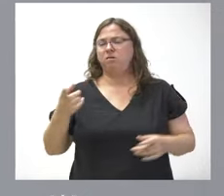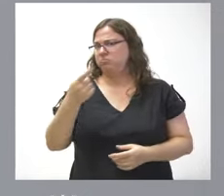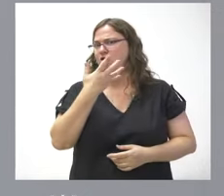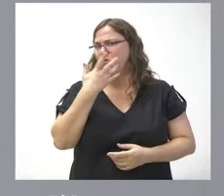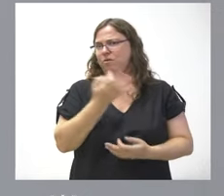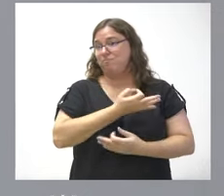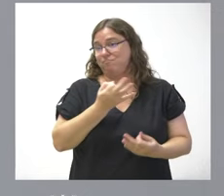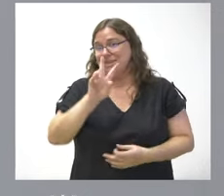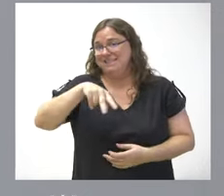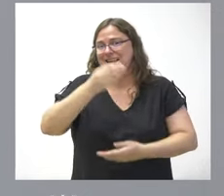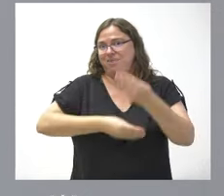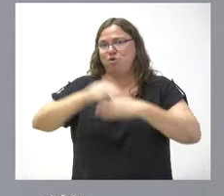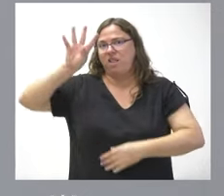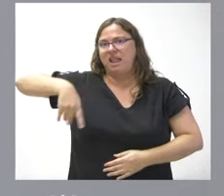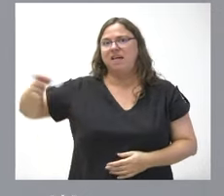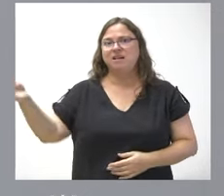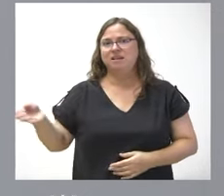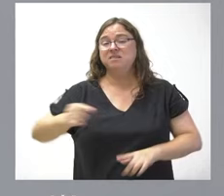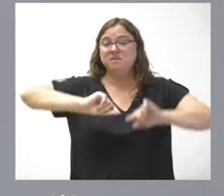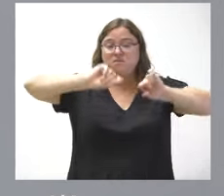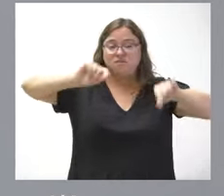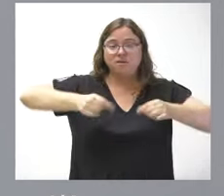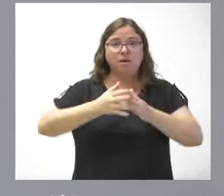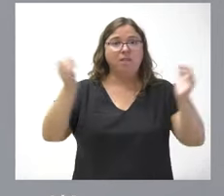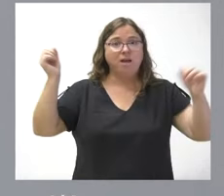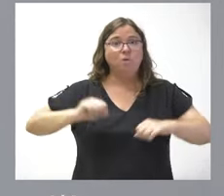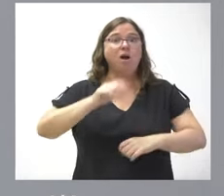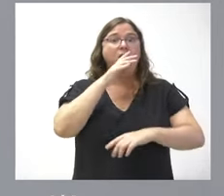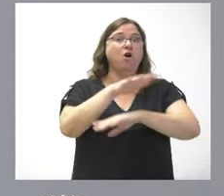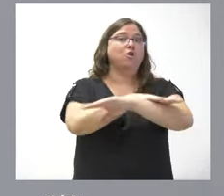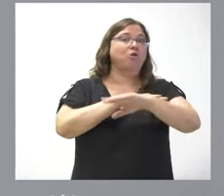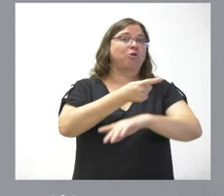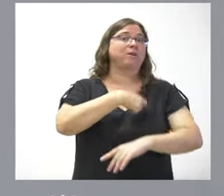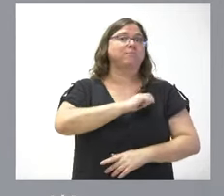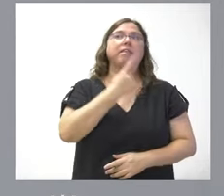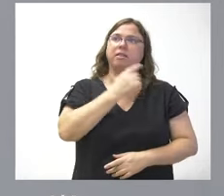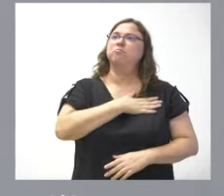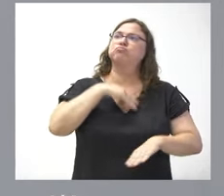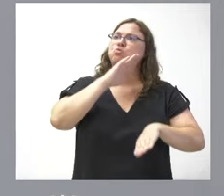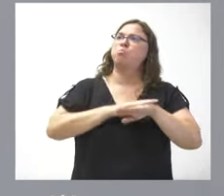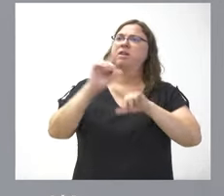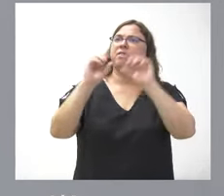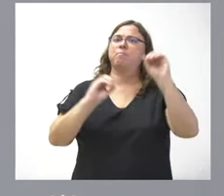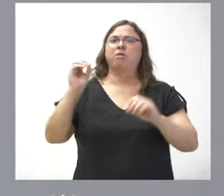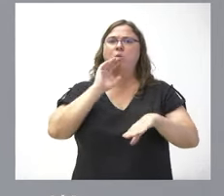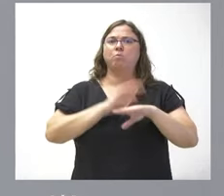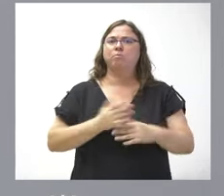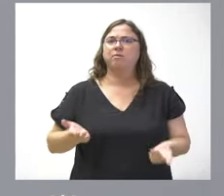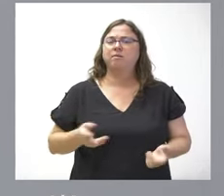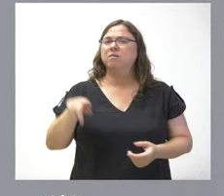bien como Catalán que lo que se ha firmado en ese acuerdo y que ahora el gobierno de España dice que lo quiere cumplir al 100% es